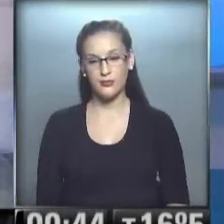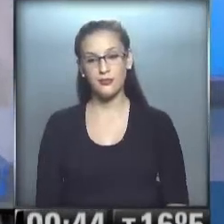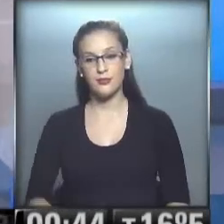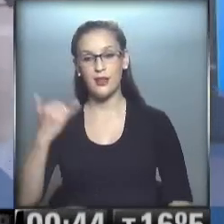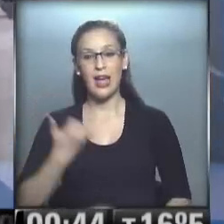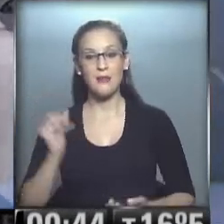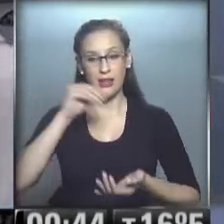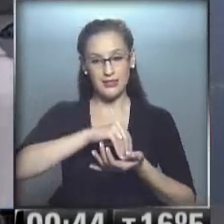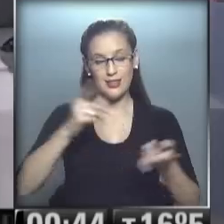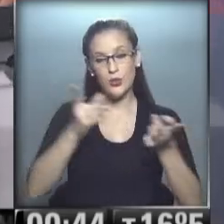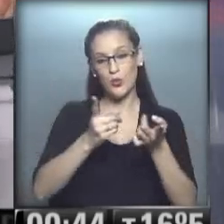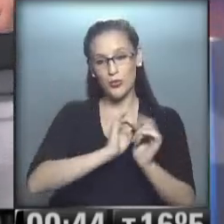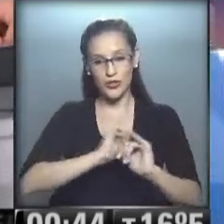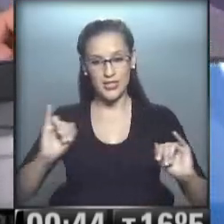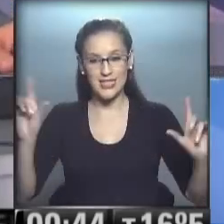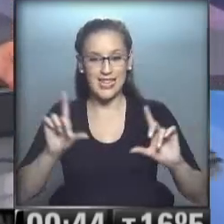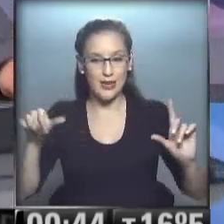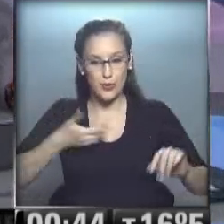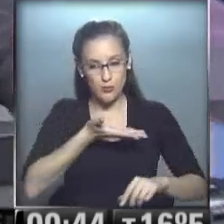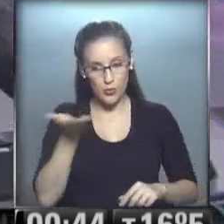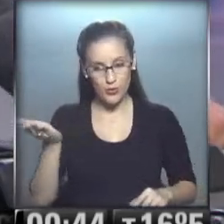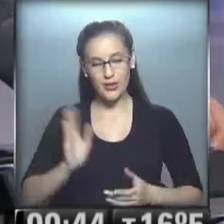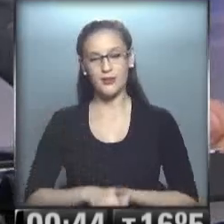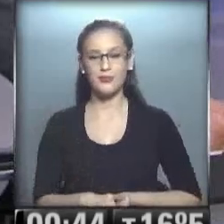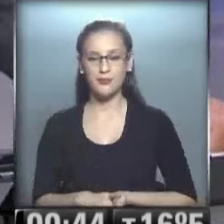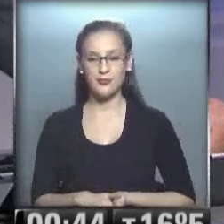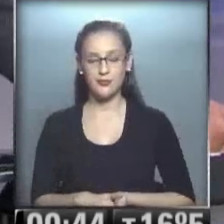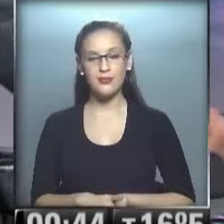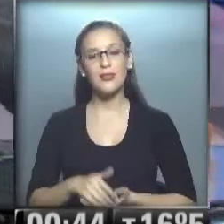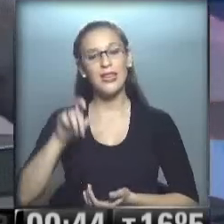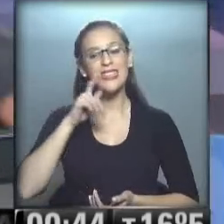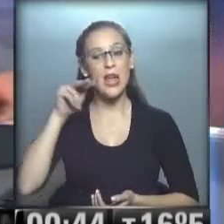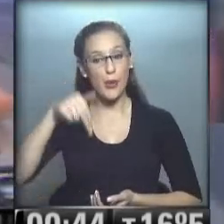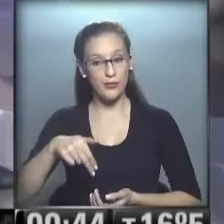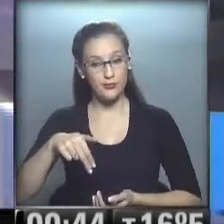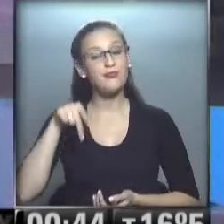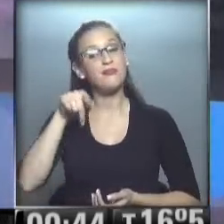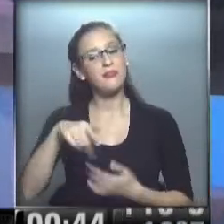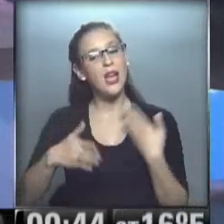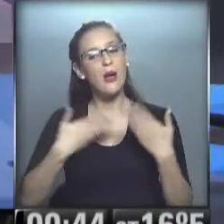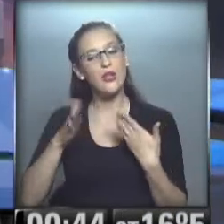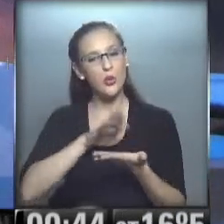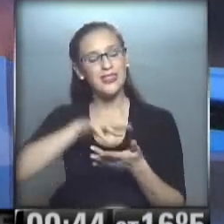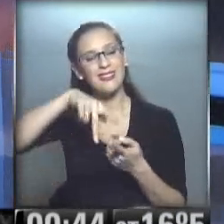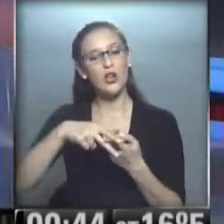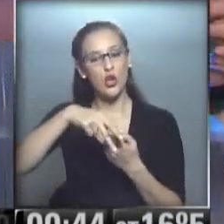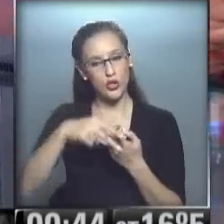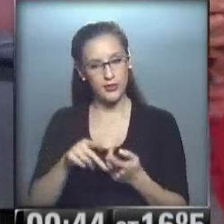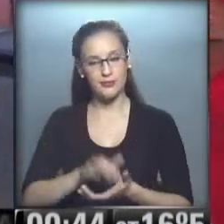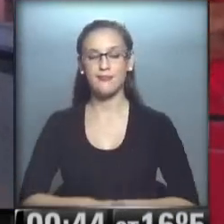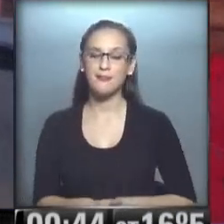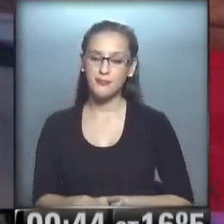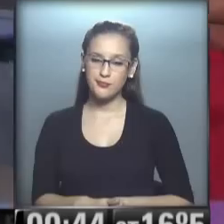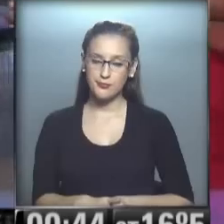Esto todavía es el resumen de noticias de la televisión pública. Esteban Mañani, su columna. Lo prometido es deuda. Lo prometido